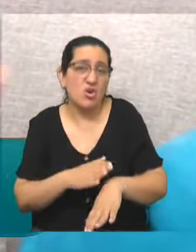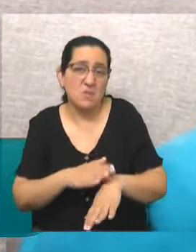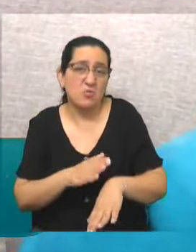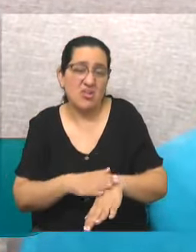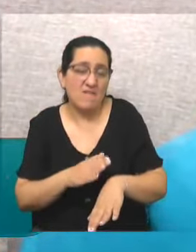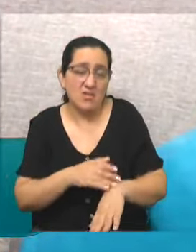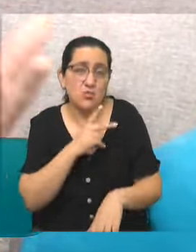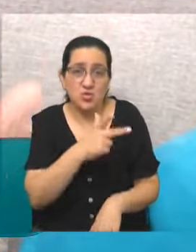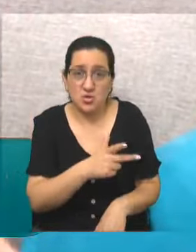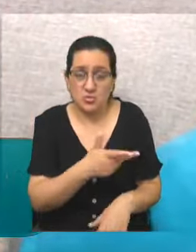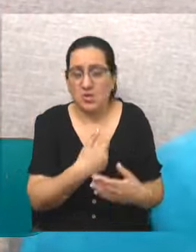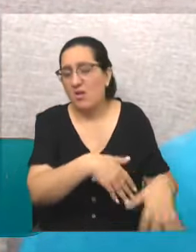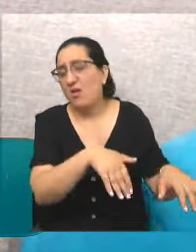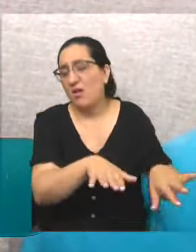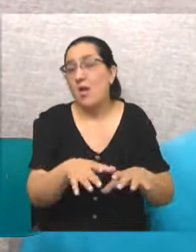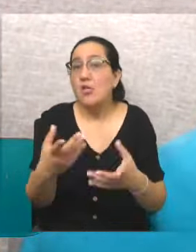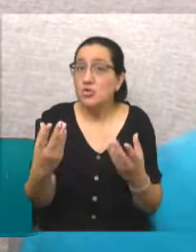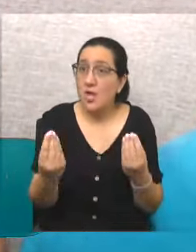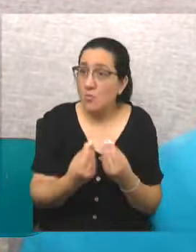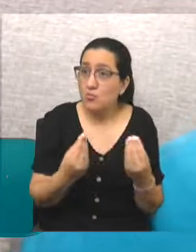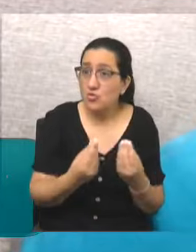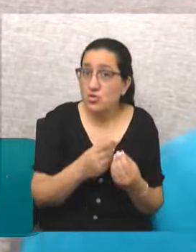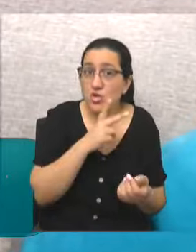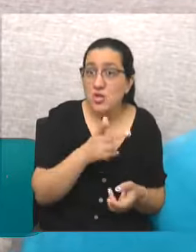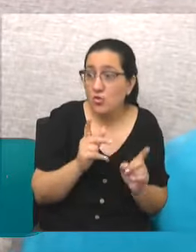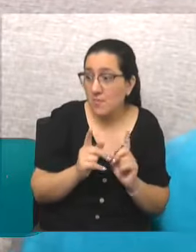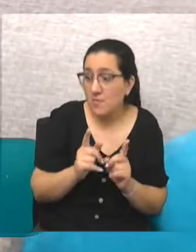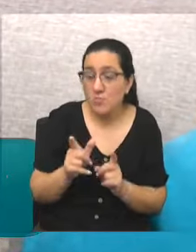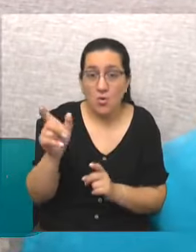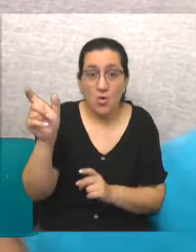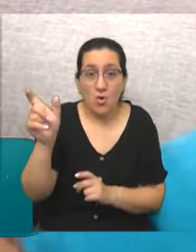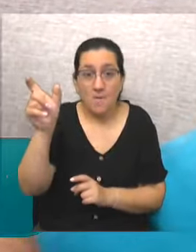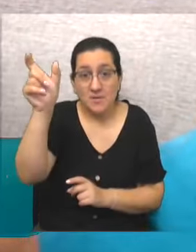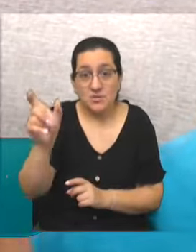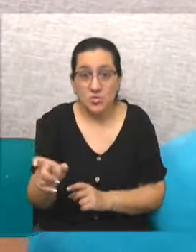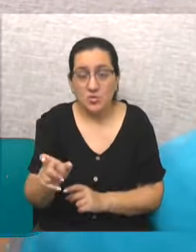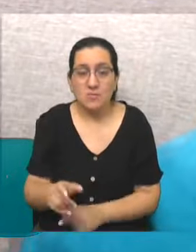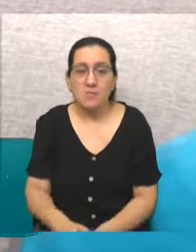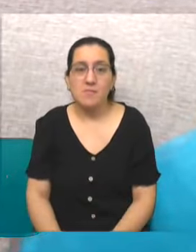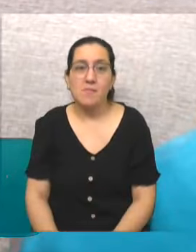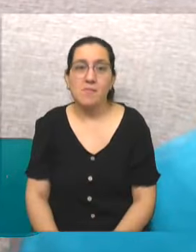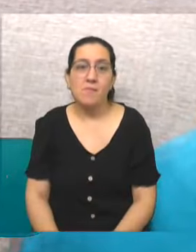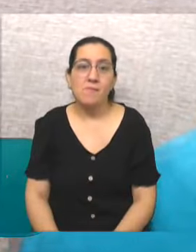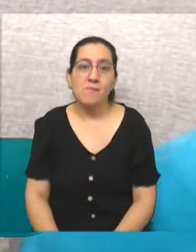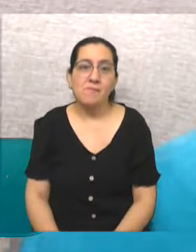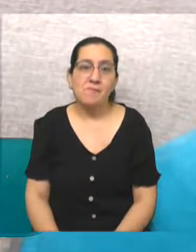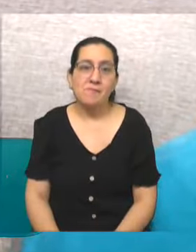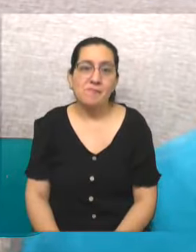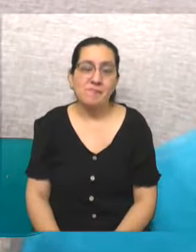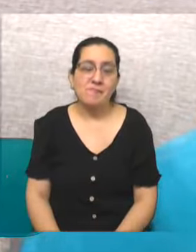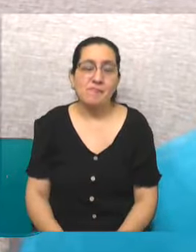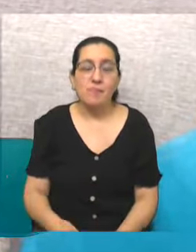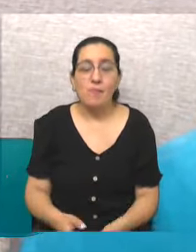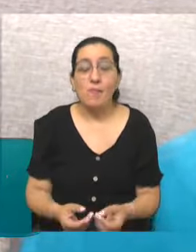como ese simbolismo de que todos son hijos de ese páramo desierto, que no da fruto, ¿no? Que nada crece, los eternos marginados,